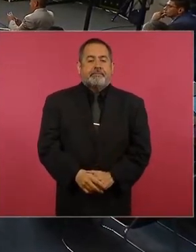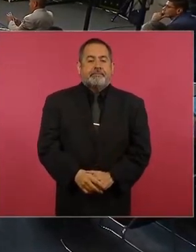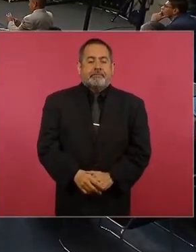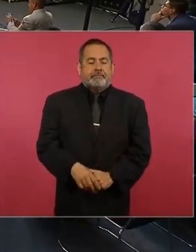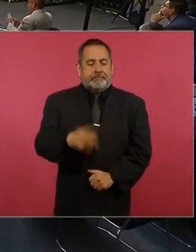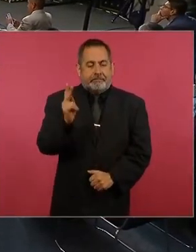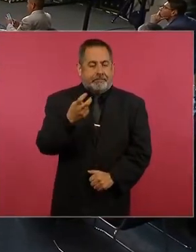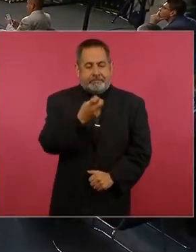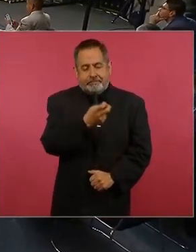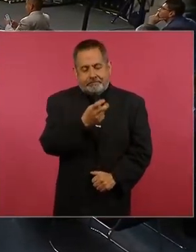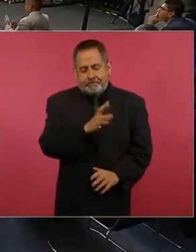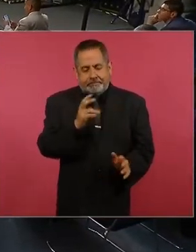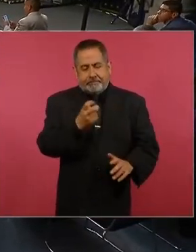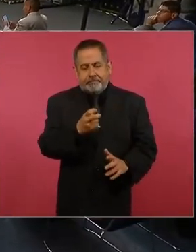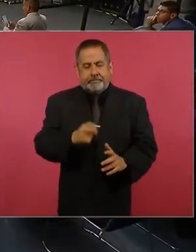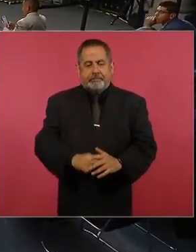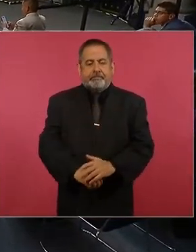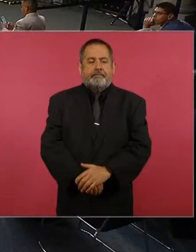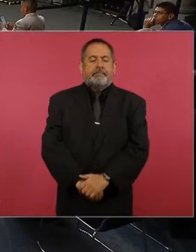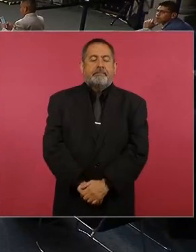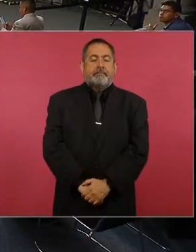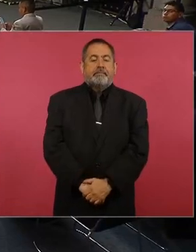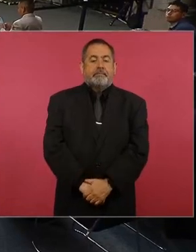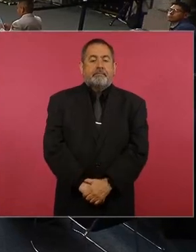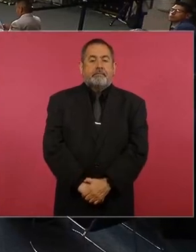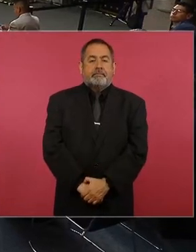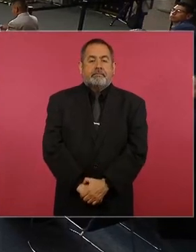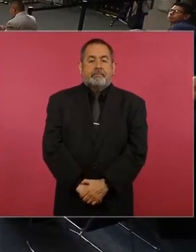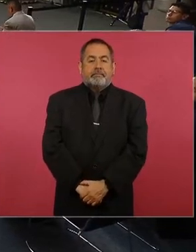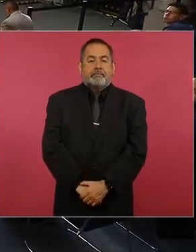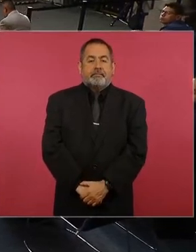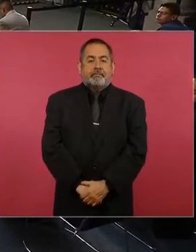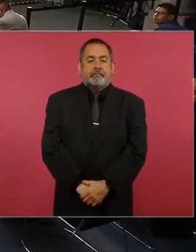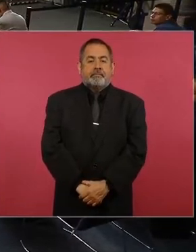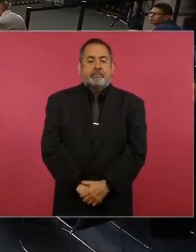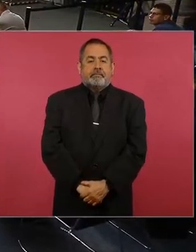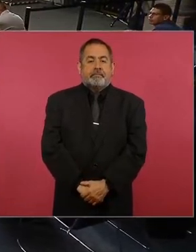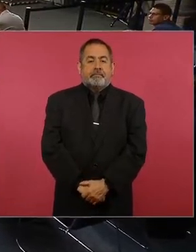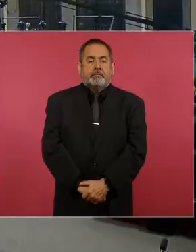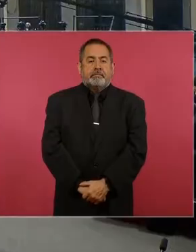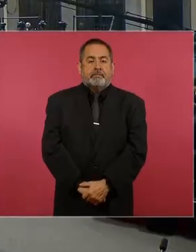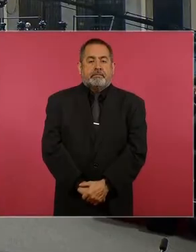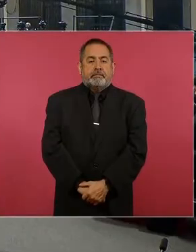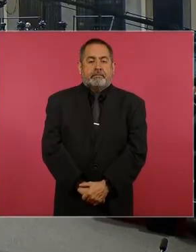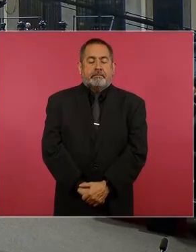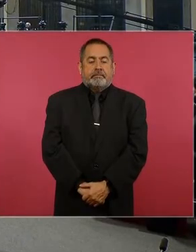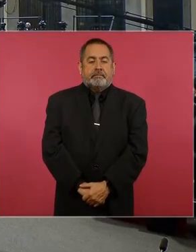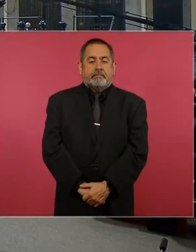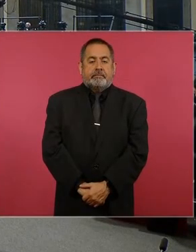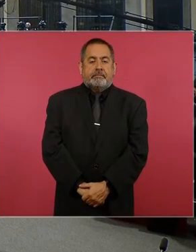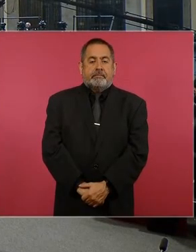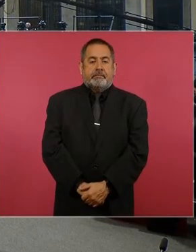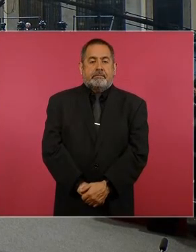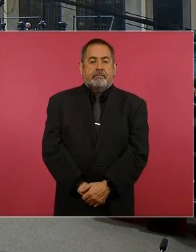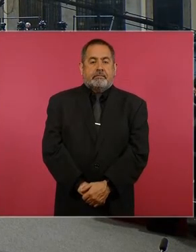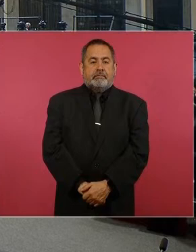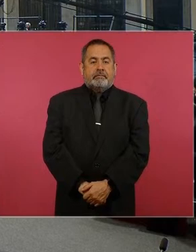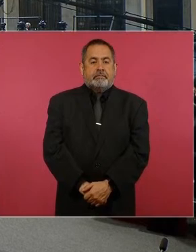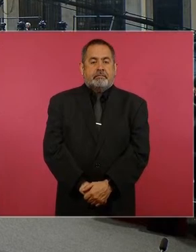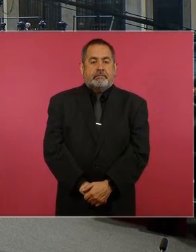Pero eso es lo que... Ya son dos embajadores en México que ya retiran estos gobiernos. Entonces, ¿cree